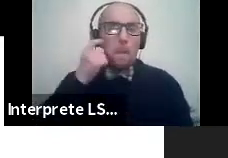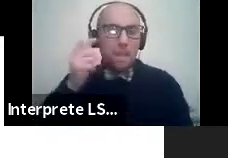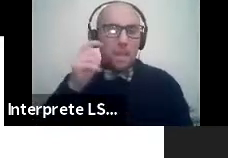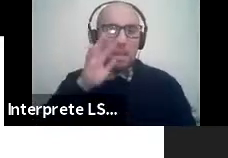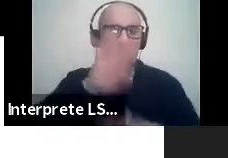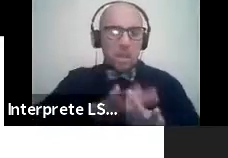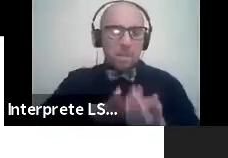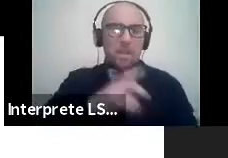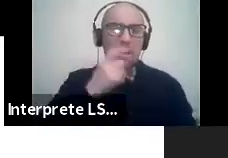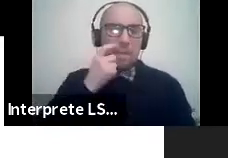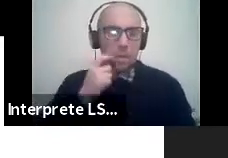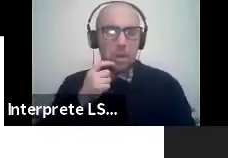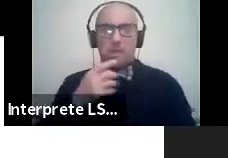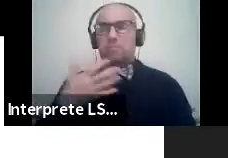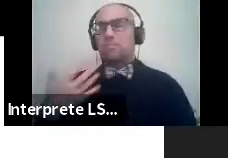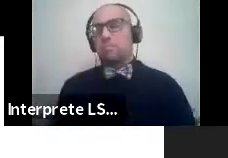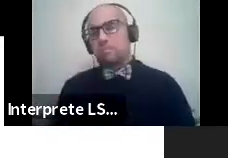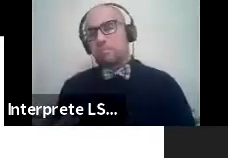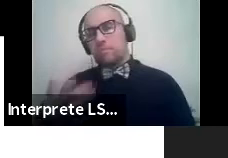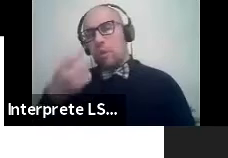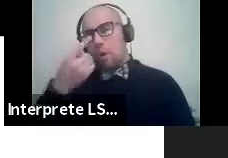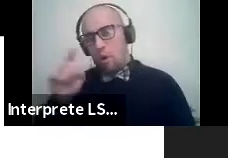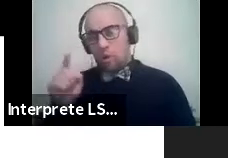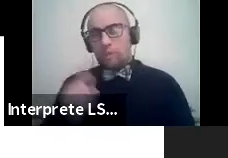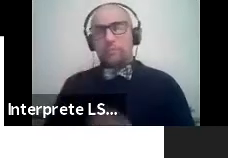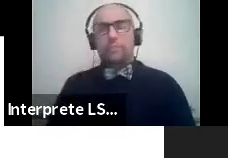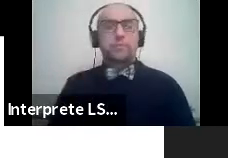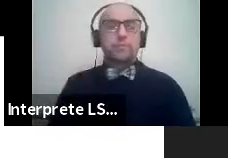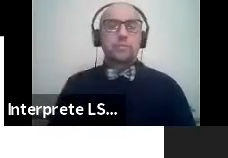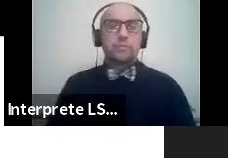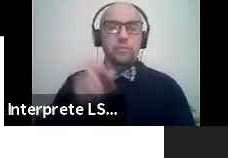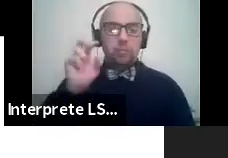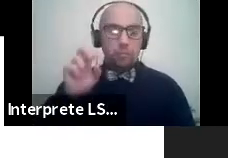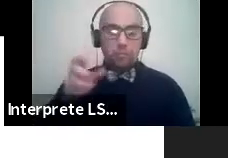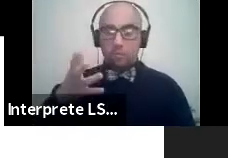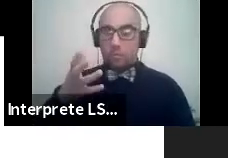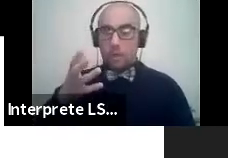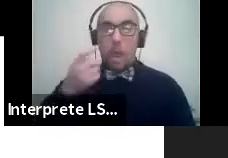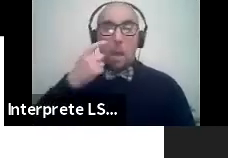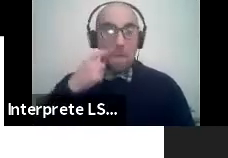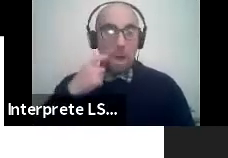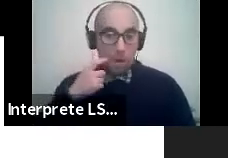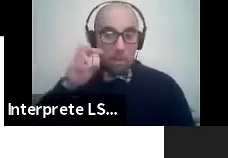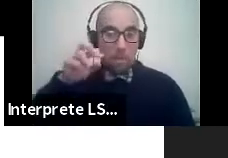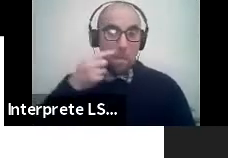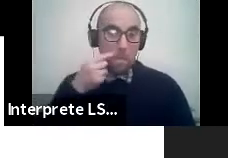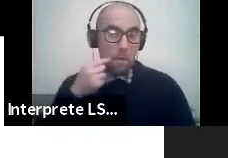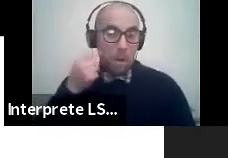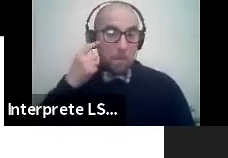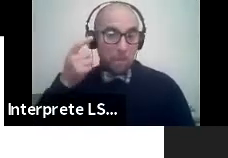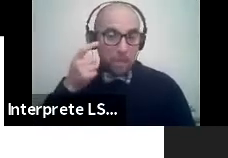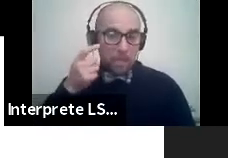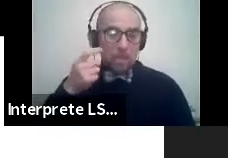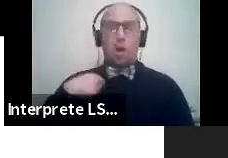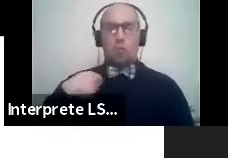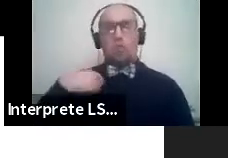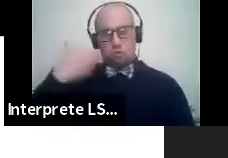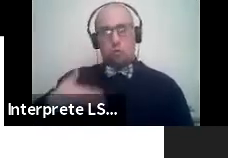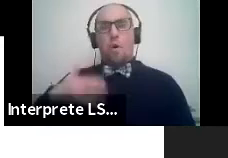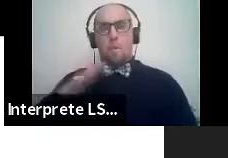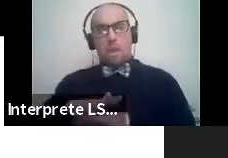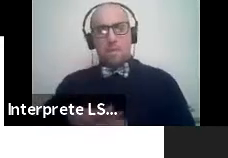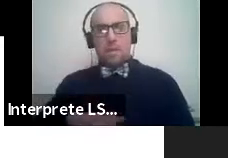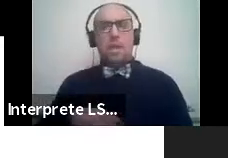que femenina. Por otro lado, los padres, varones, tienen un mayor autoconcepto matemático que las mamás, y las